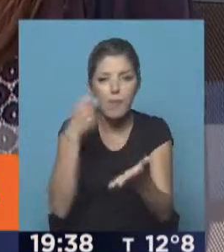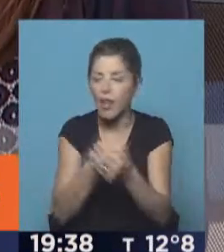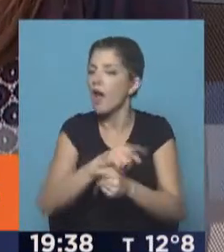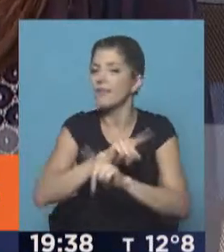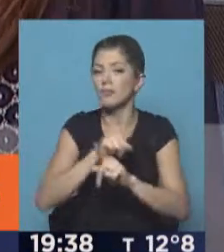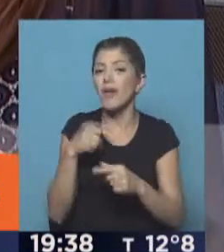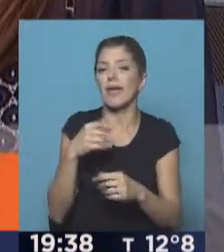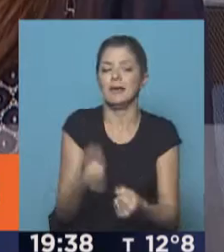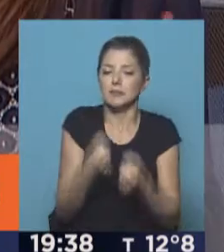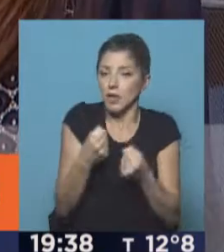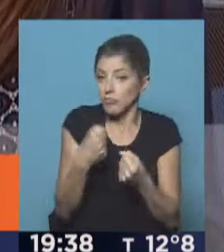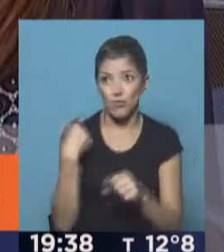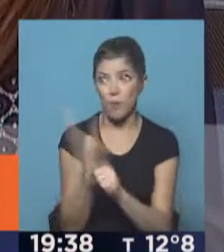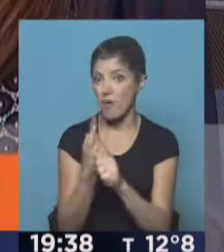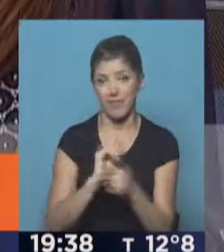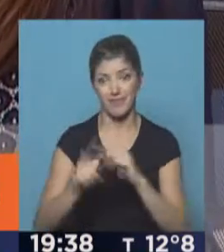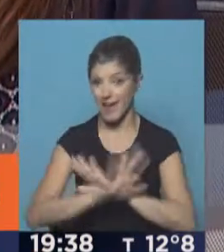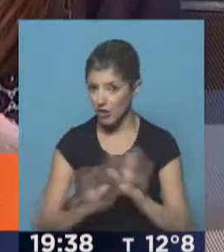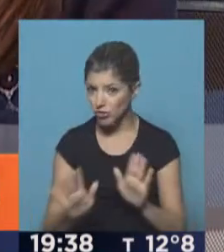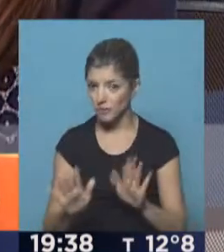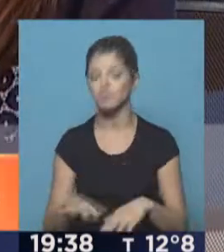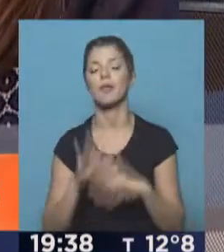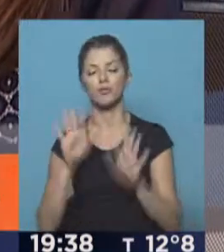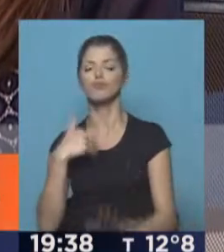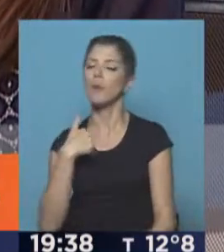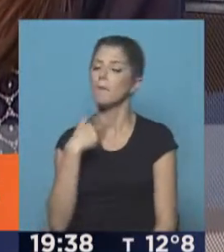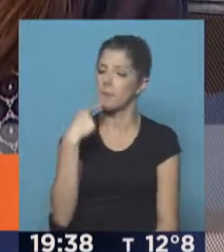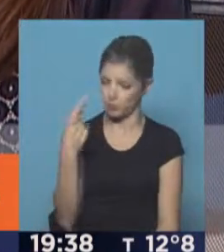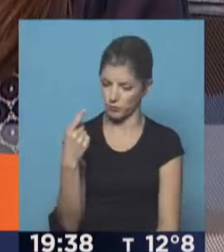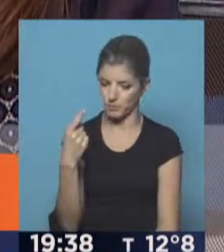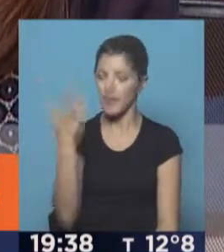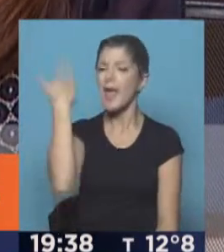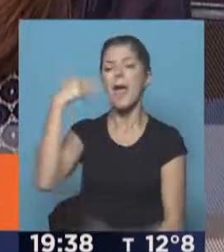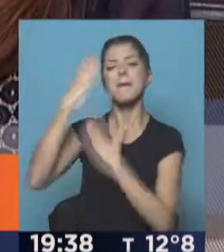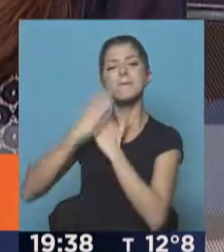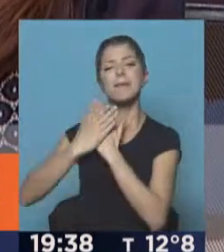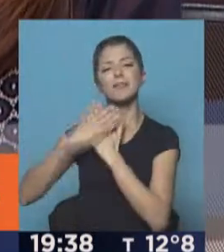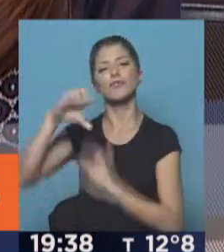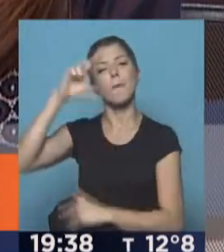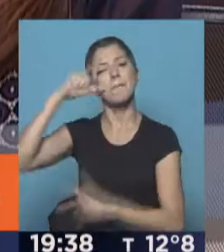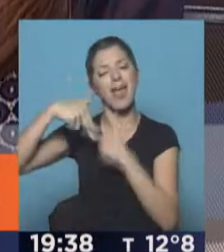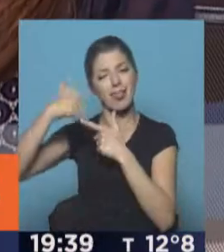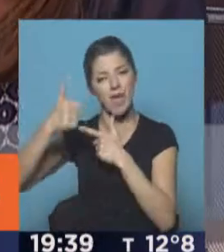un esfuerzo. Y acá viene mi otra pregunta. El ministro Peña mencionó la georreferenciación